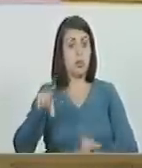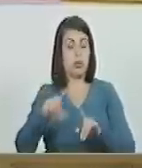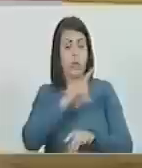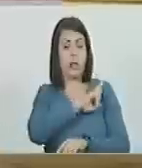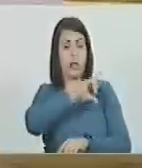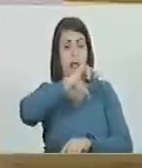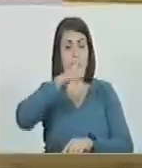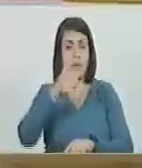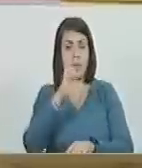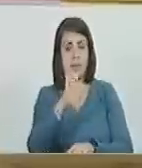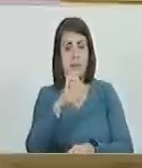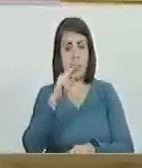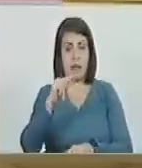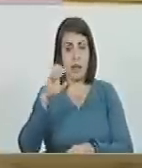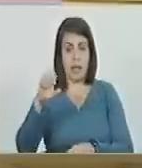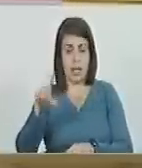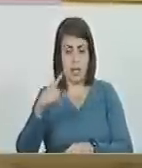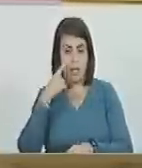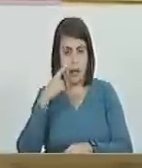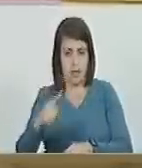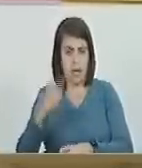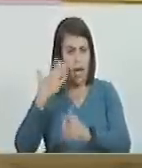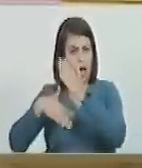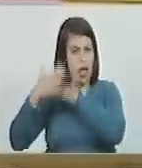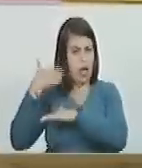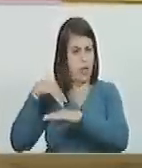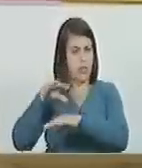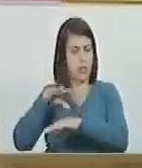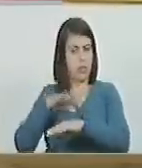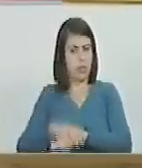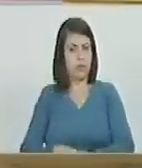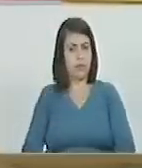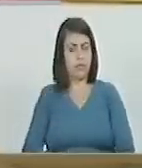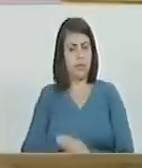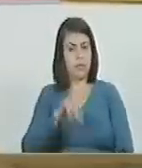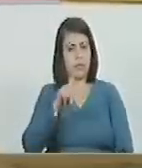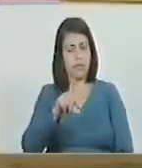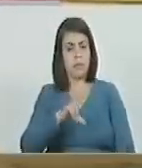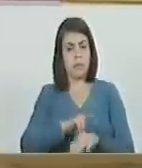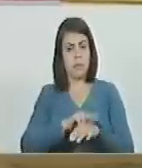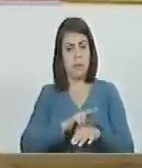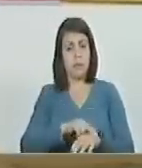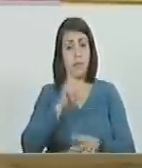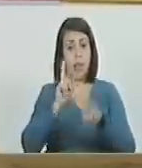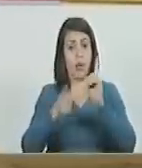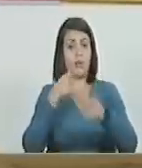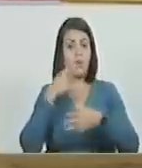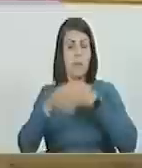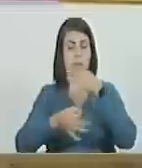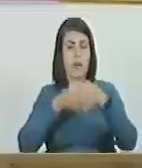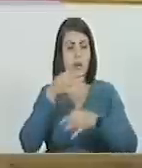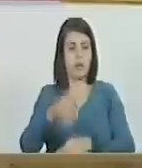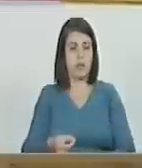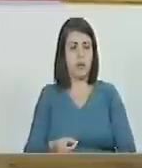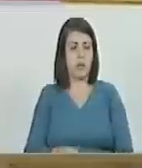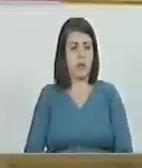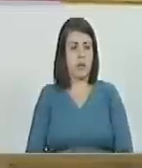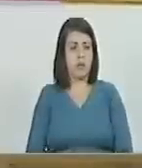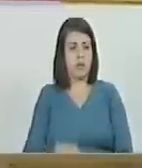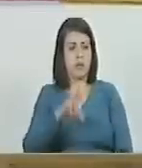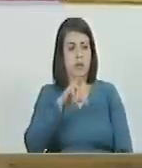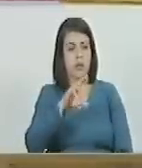juntas nacionales electorales del Consejo Supremo Electoral de la época, el llamado doctor Redoxal, alguna vez le explicaré por qué le llamaban el doctor